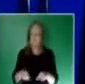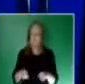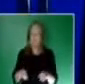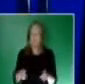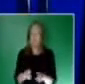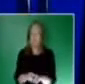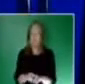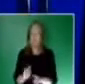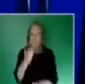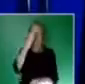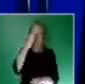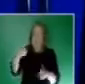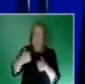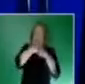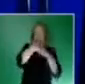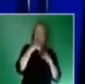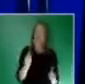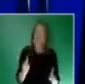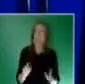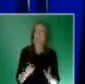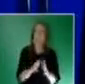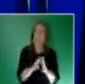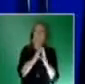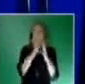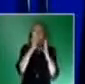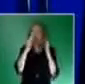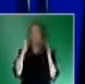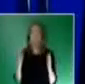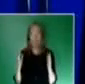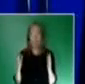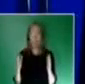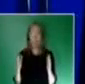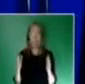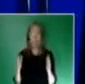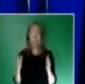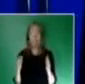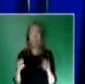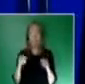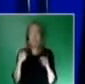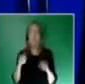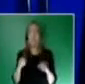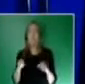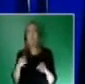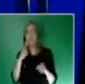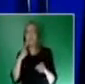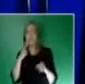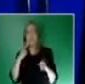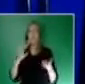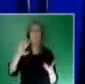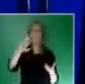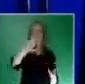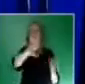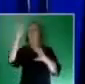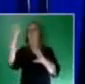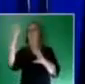carácter colosal y la gran crisis no es ecológica, es política. El hombre no